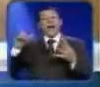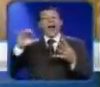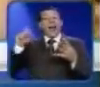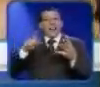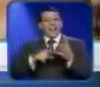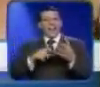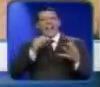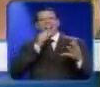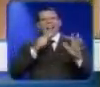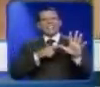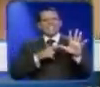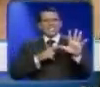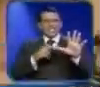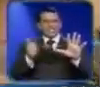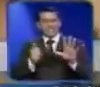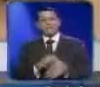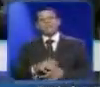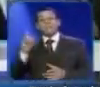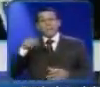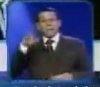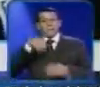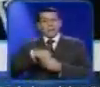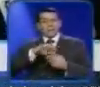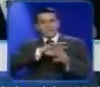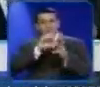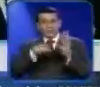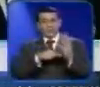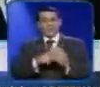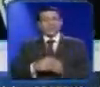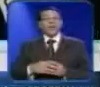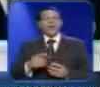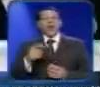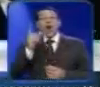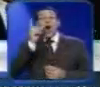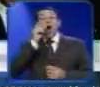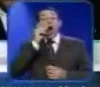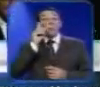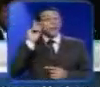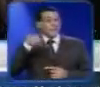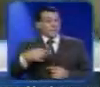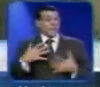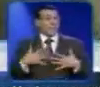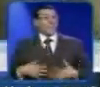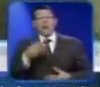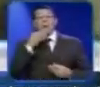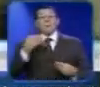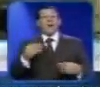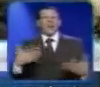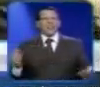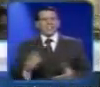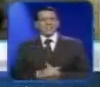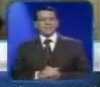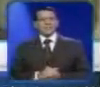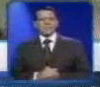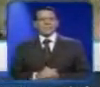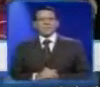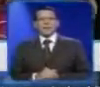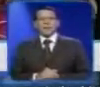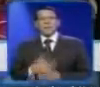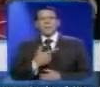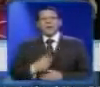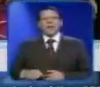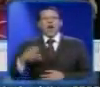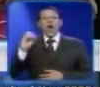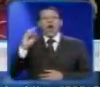cantante Alicia Keys. También forman parte del ranking los hombres, quienes no se quedan atrás. El presidente Barack